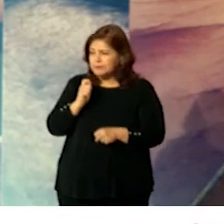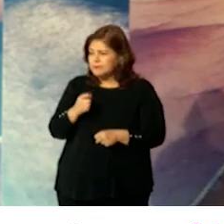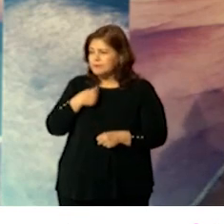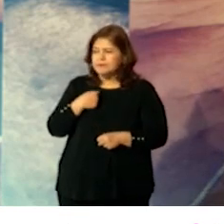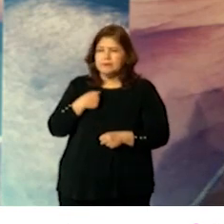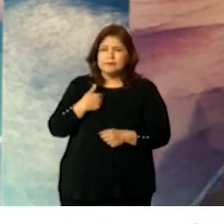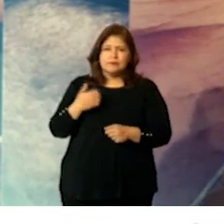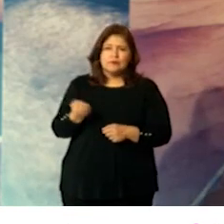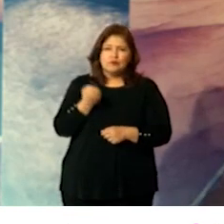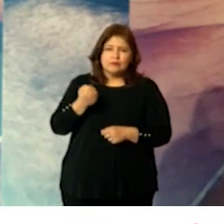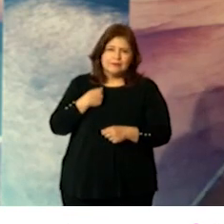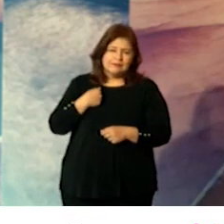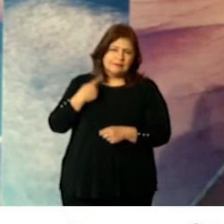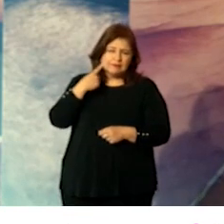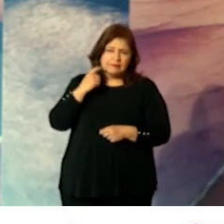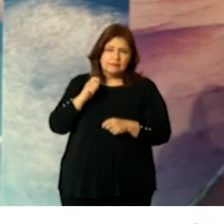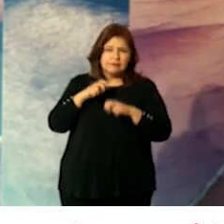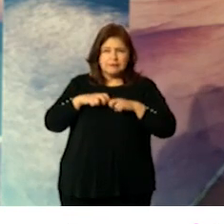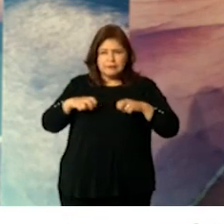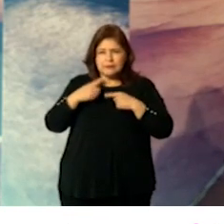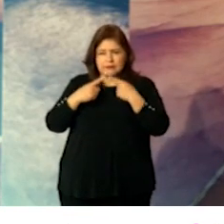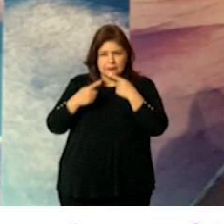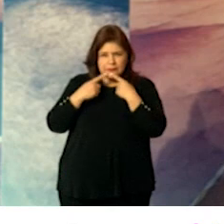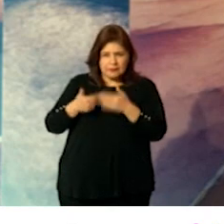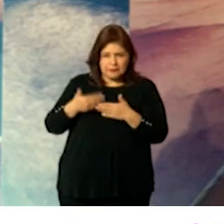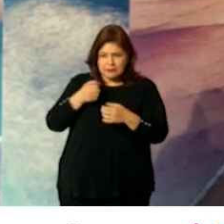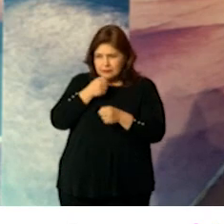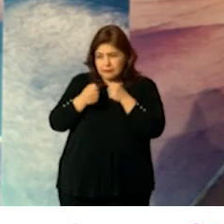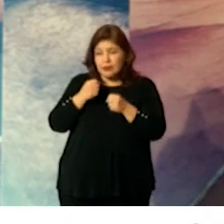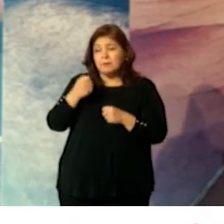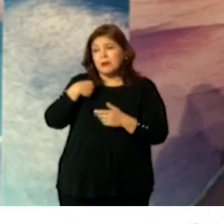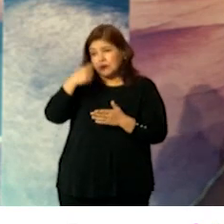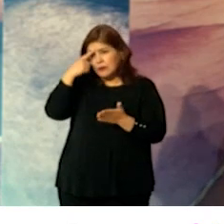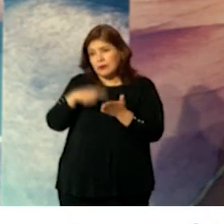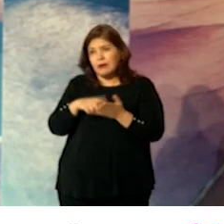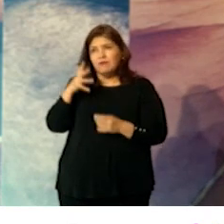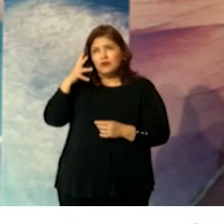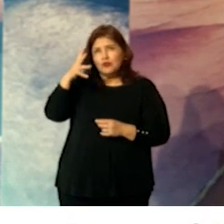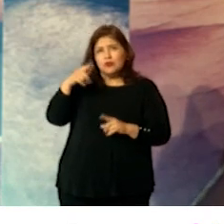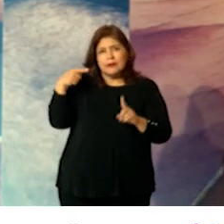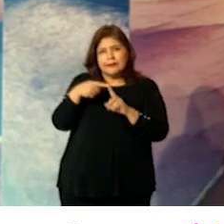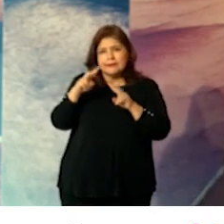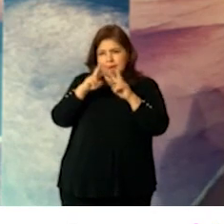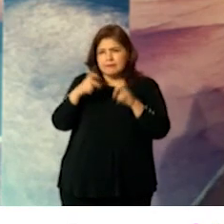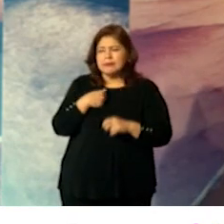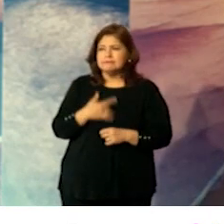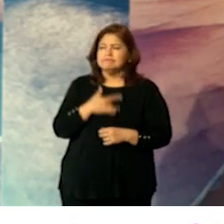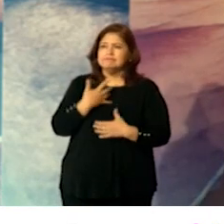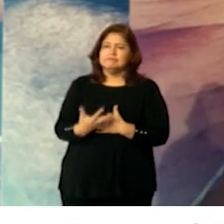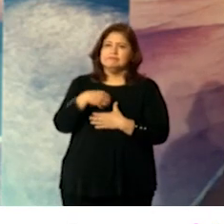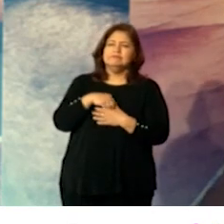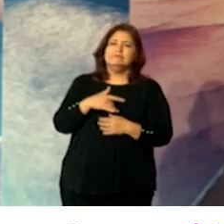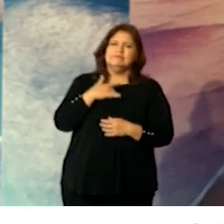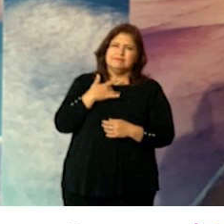panel anterior y yo creo que ese tema futuro me llega de forma